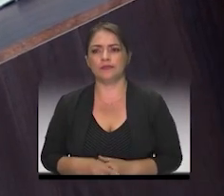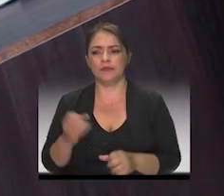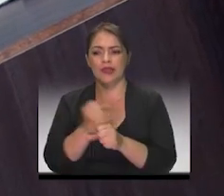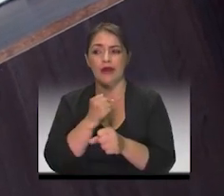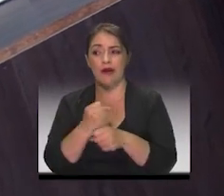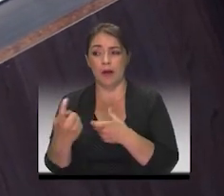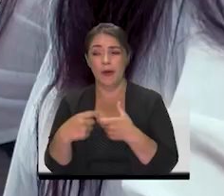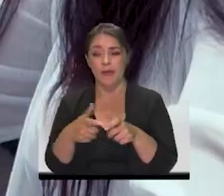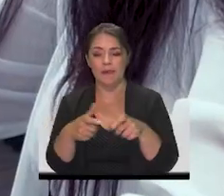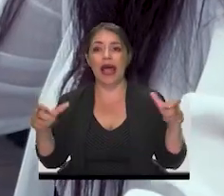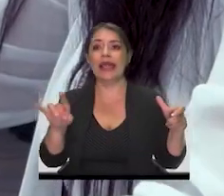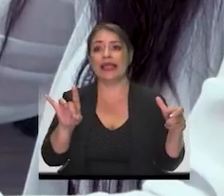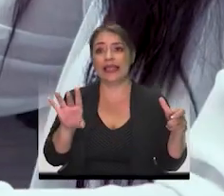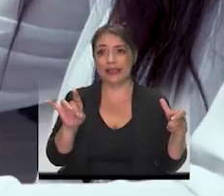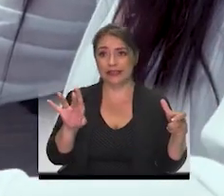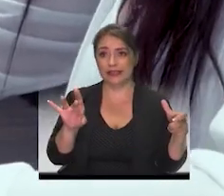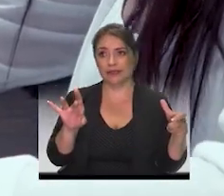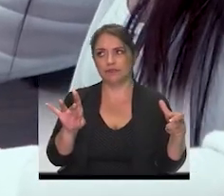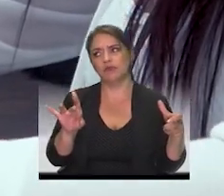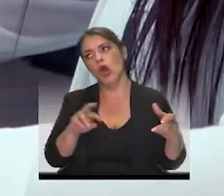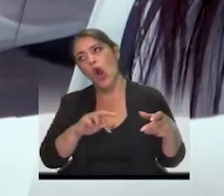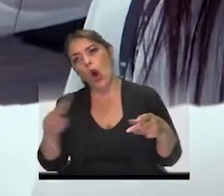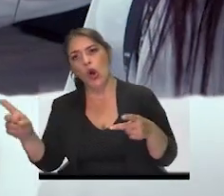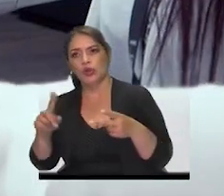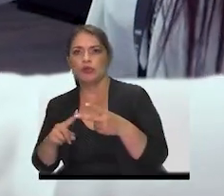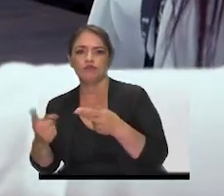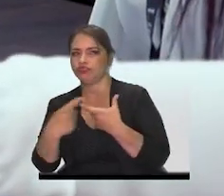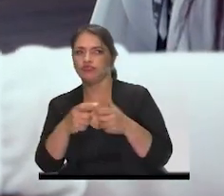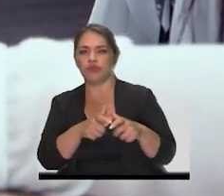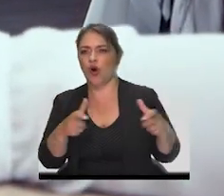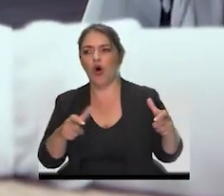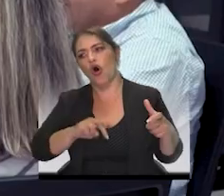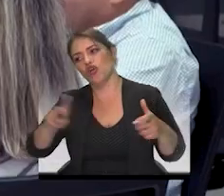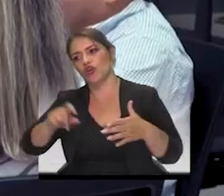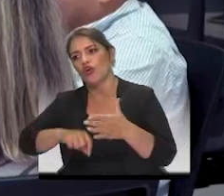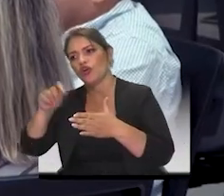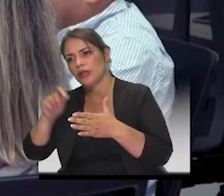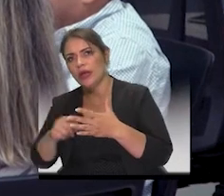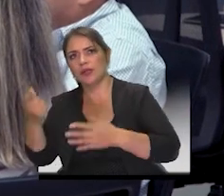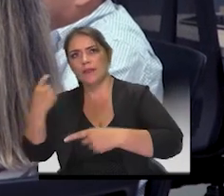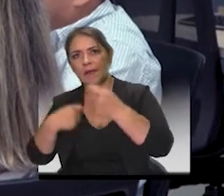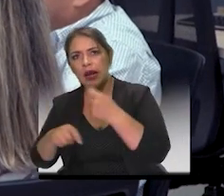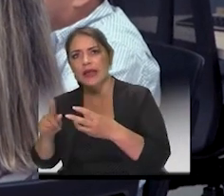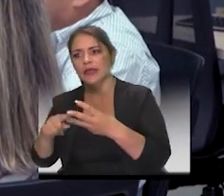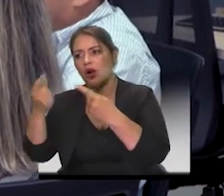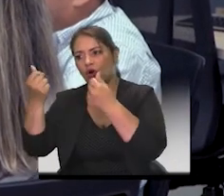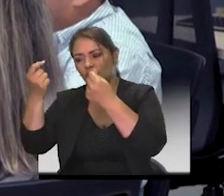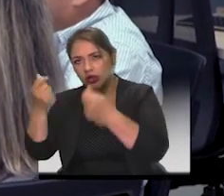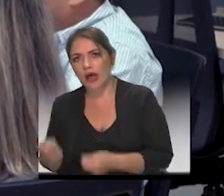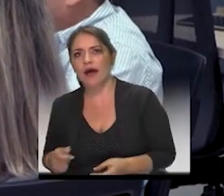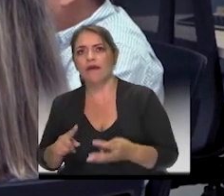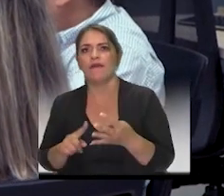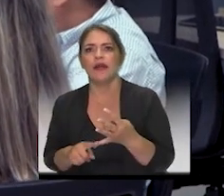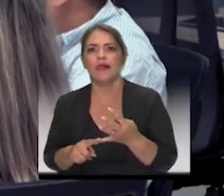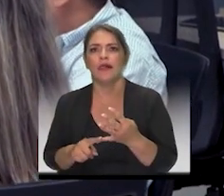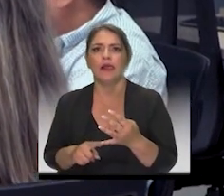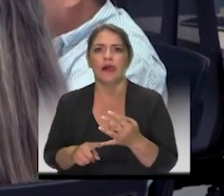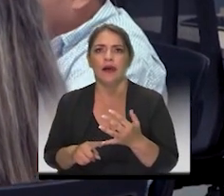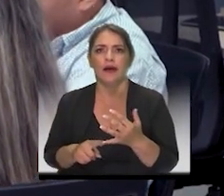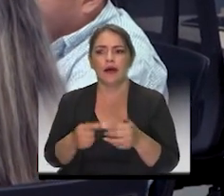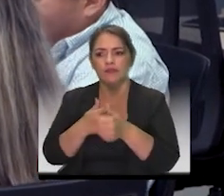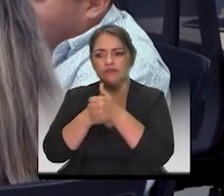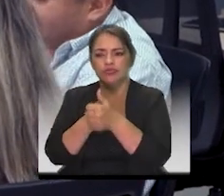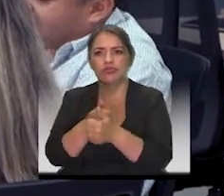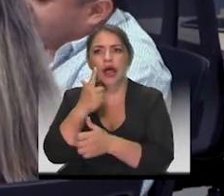tenemos ahorita 15, y empleos indirectos, que son toda la parte de marketing, la parte contable, el